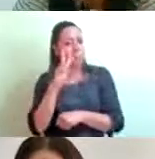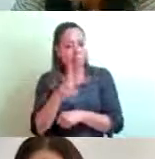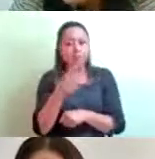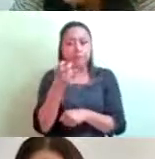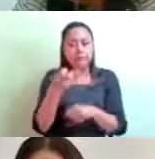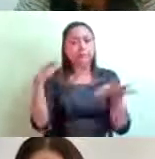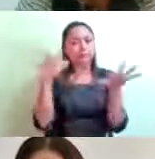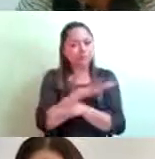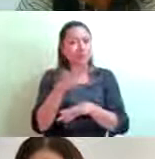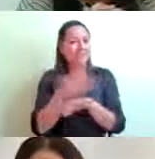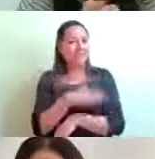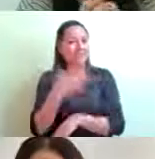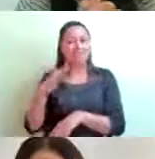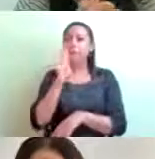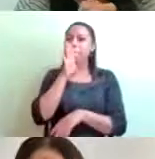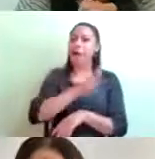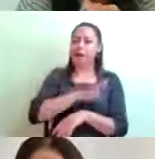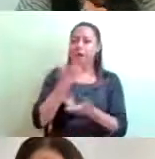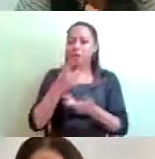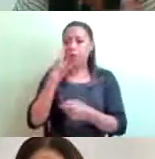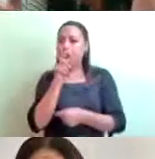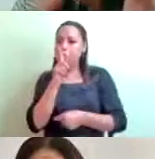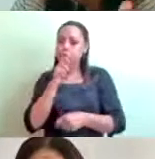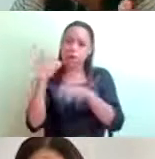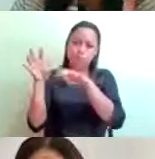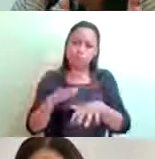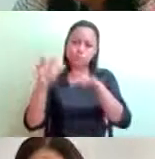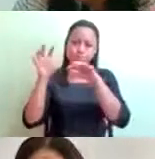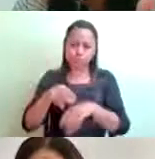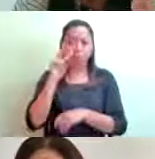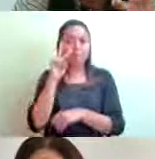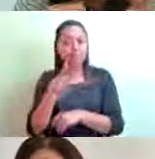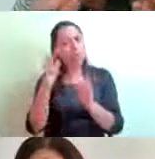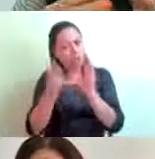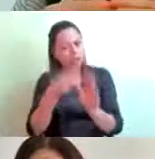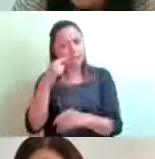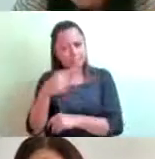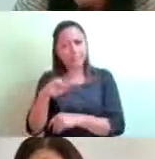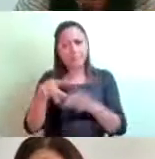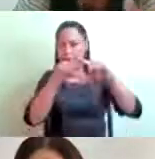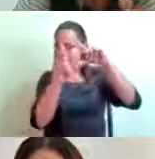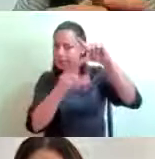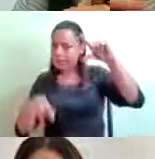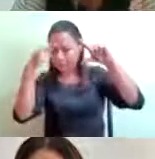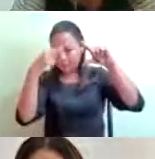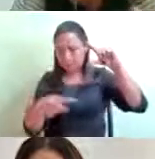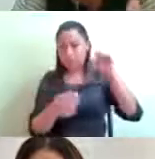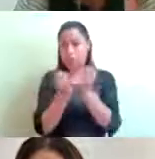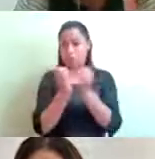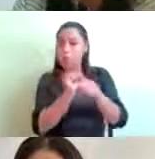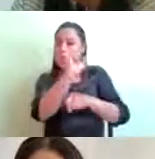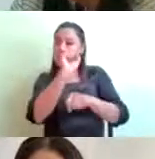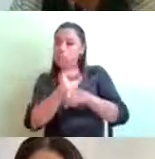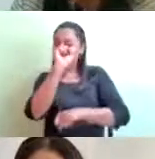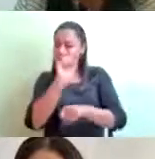pues negativos en la disponibilidad de lluvia, y vean otra vez cómo México, cómo el sur de Estados Unidos, México